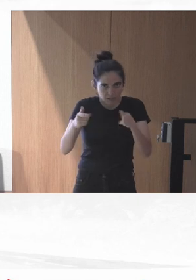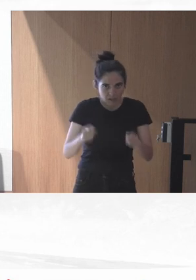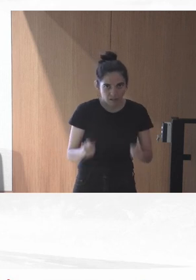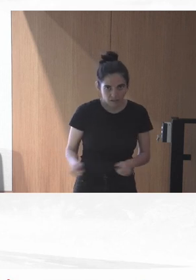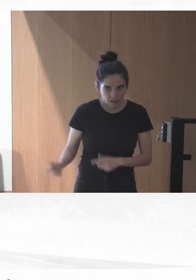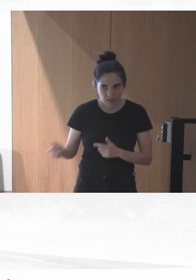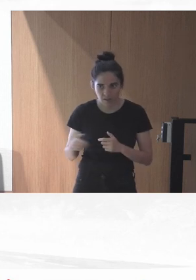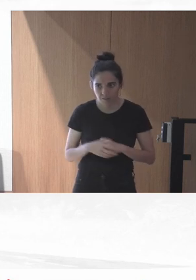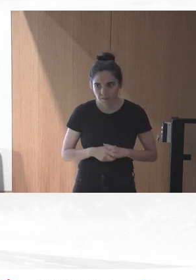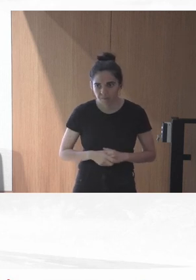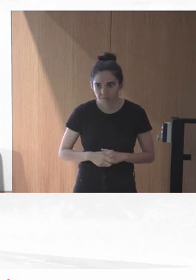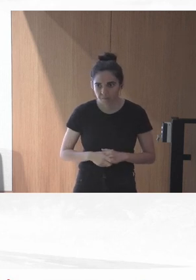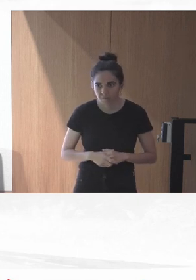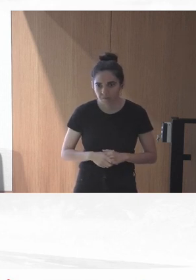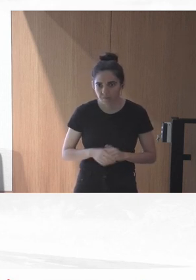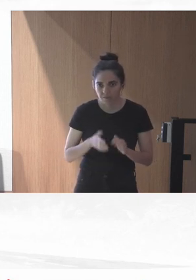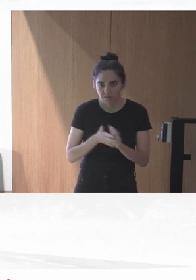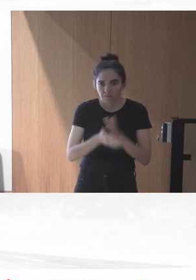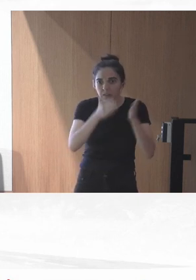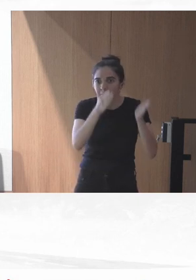Entonces, ahí esa persona